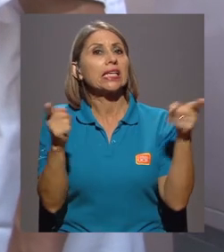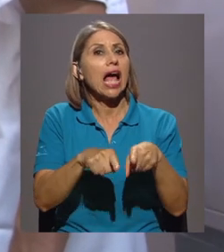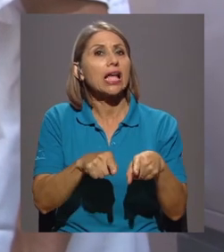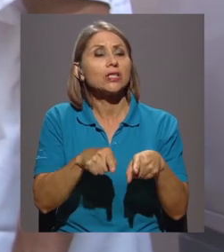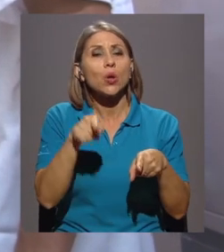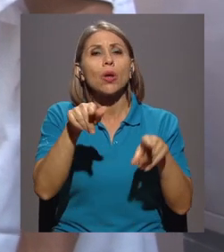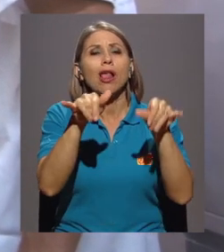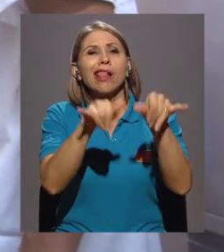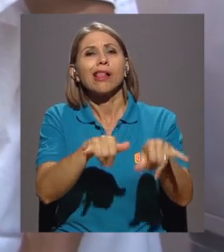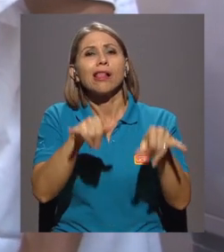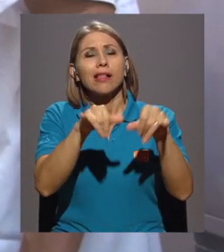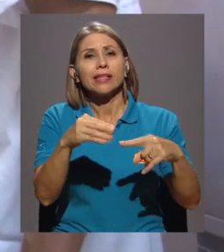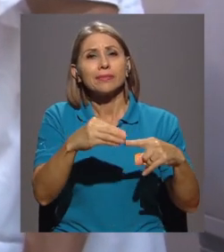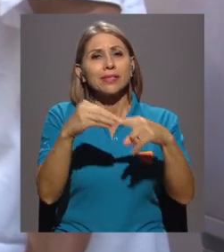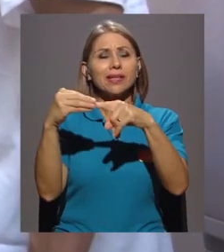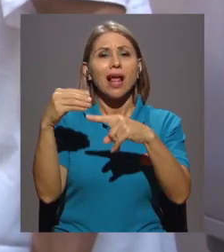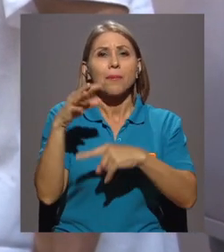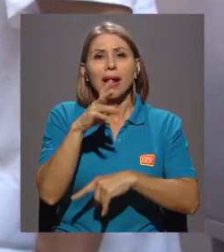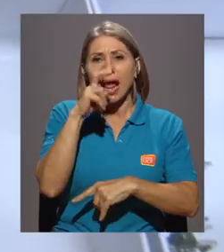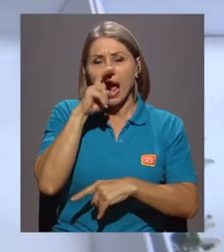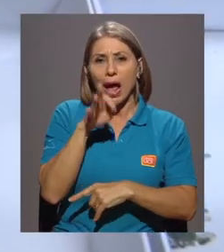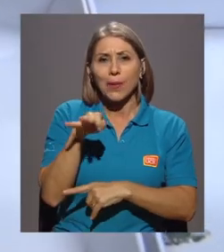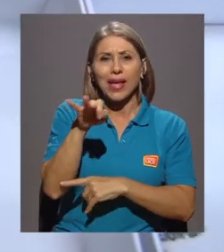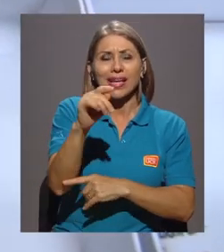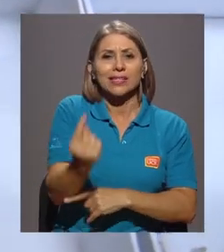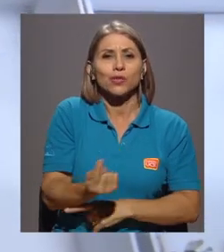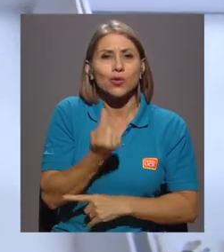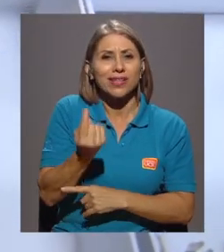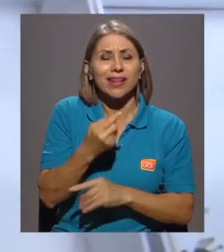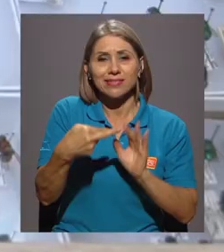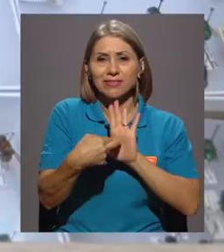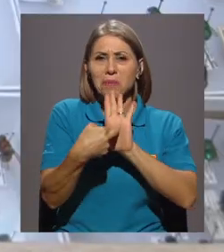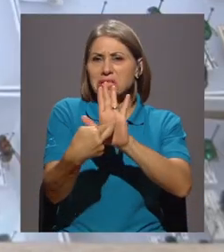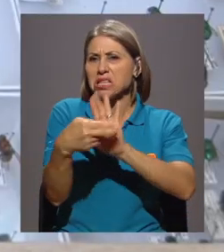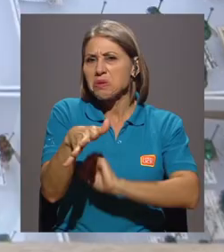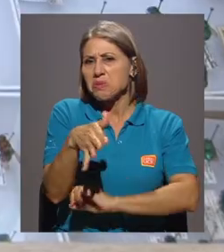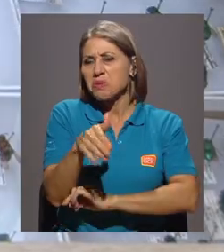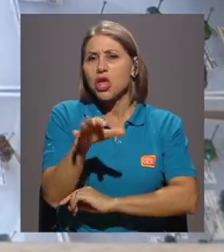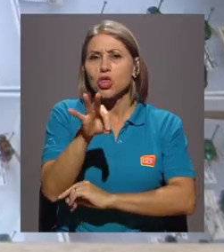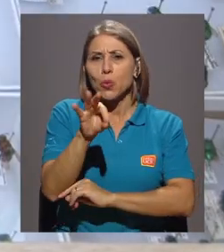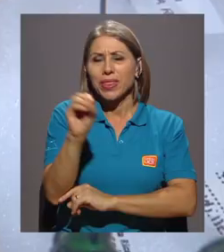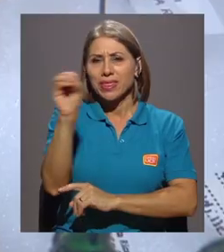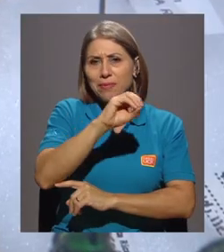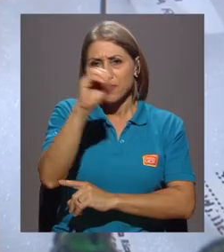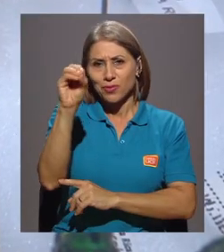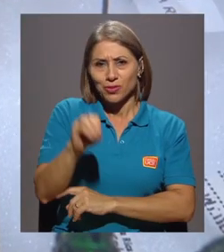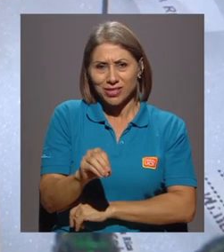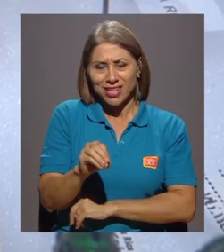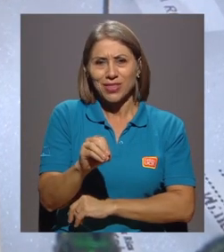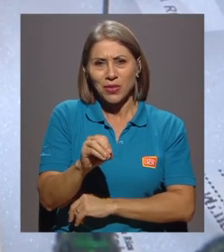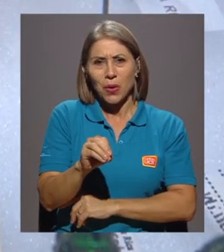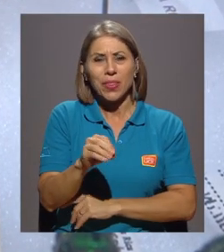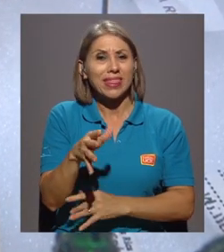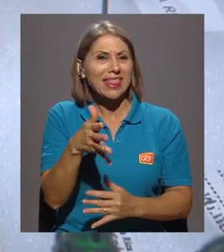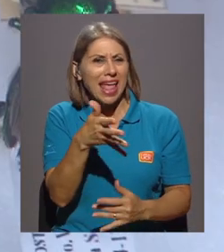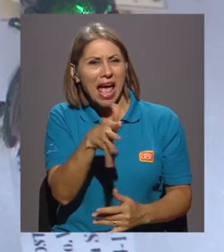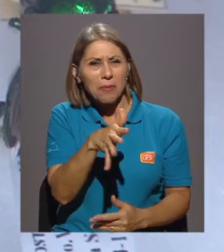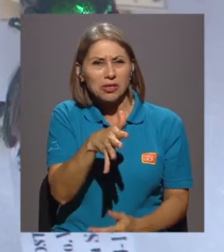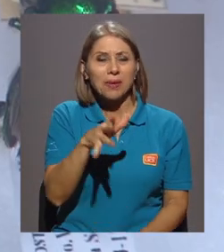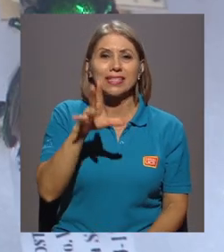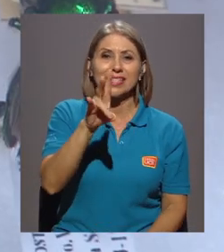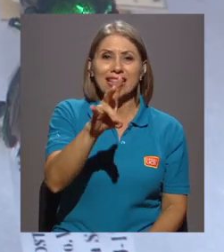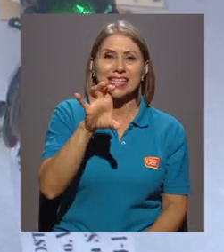caso, el hospedaje es especial para abejas solitarias, las cuales representan alrededor de un 90% de las